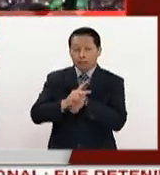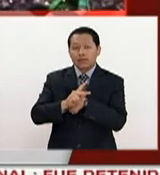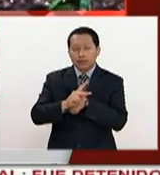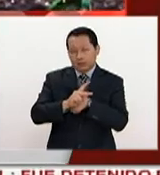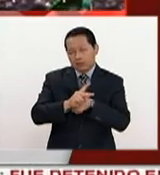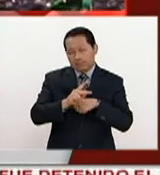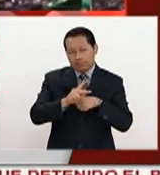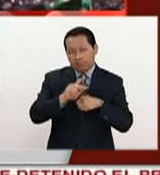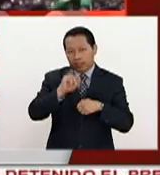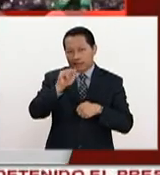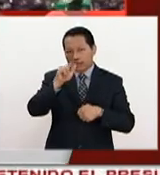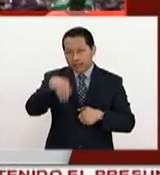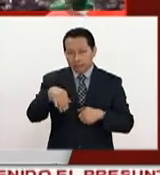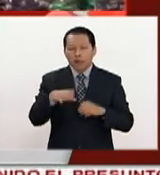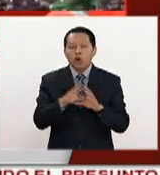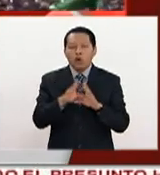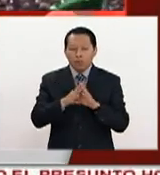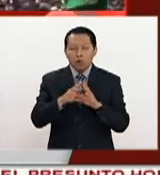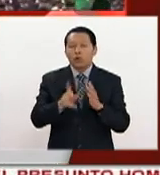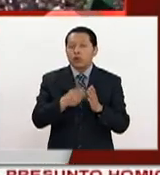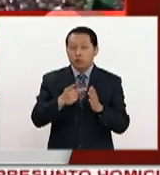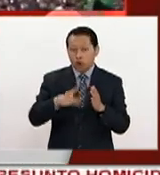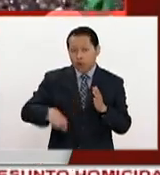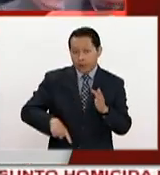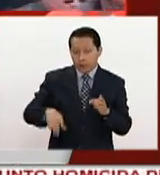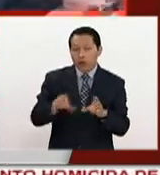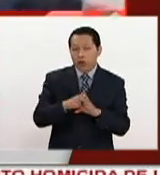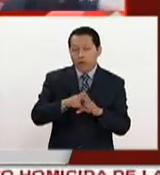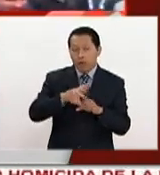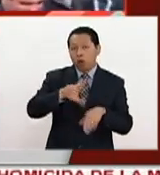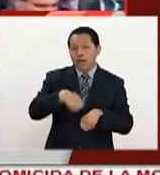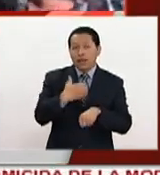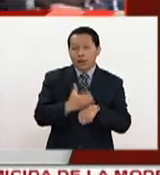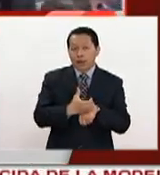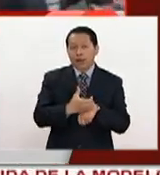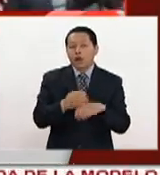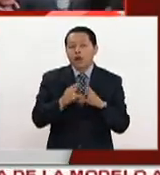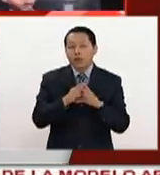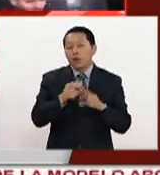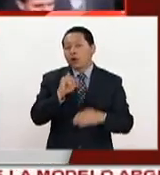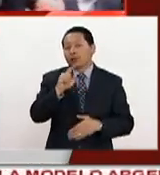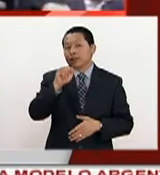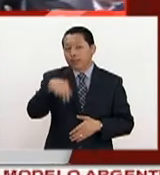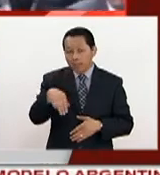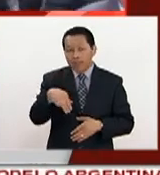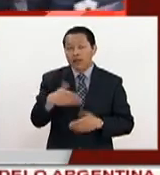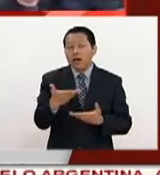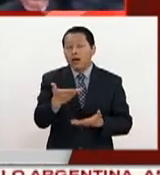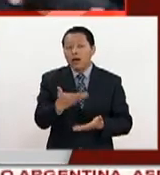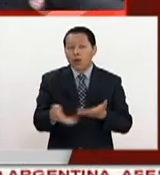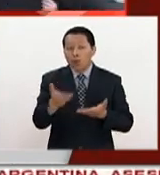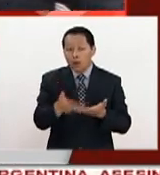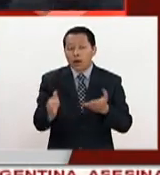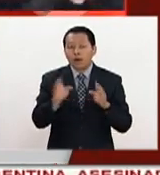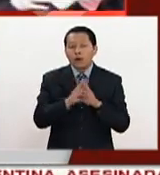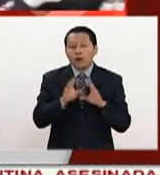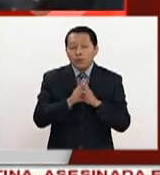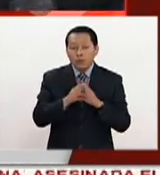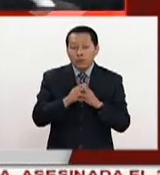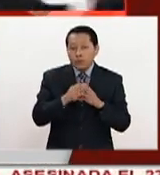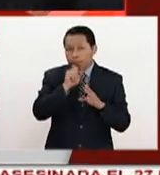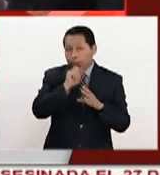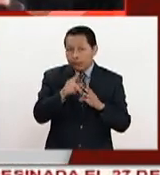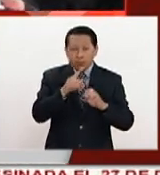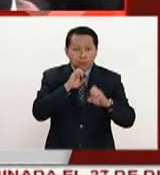islámico que se reivindica como forma de gobierno propiamente en una república islámica. Y ahora, hoy antes de entrar